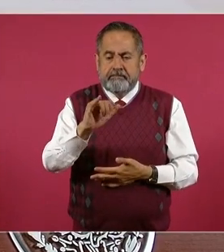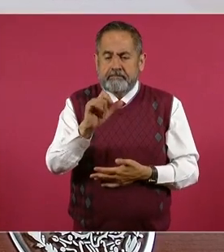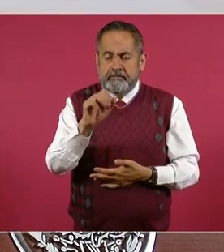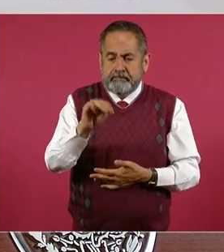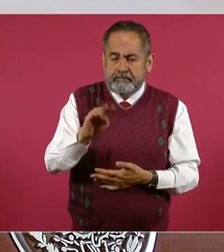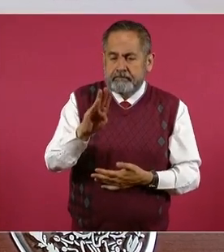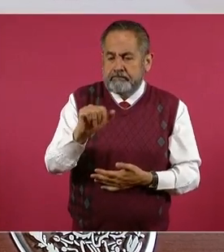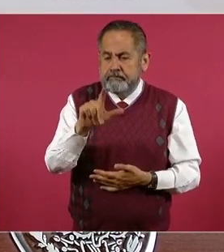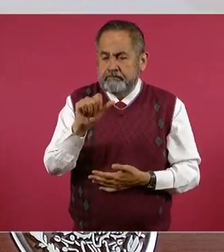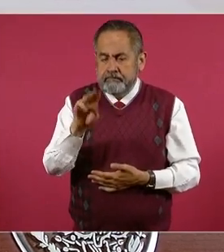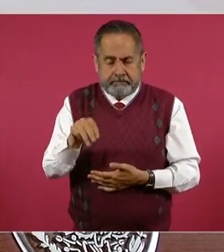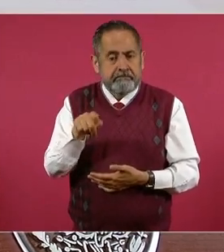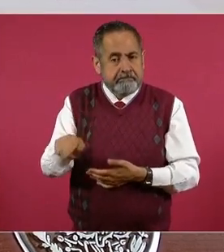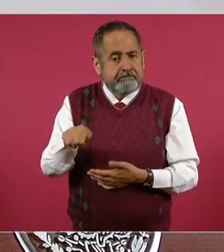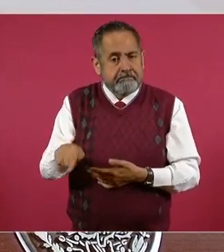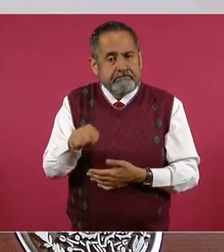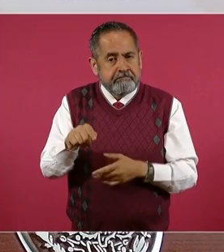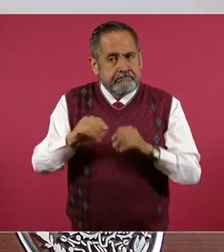se